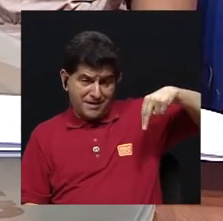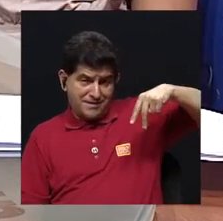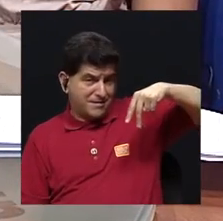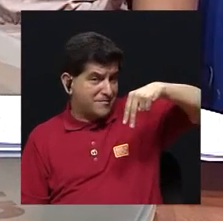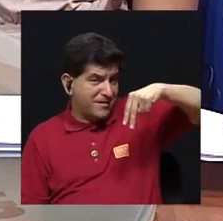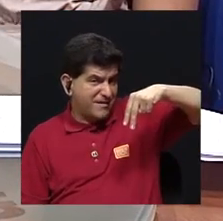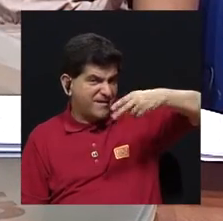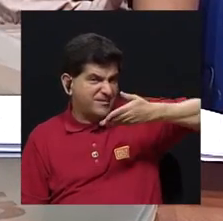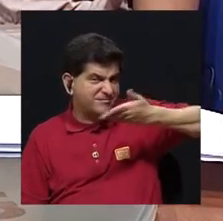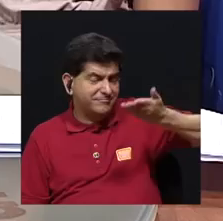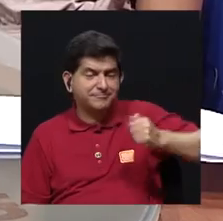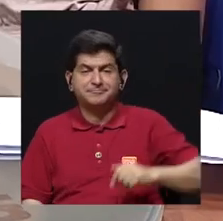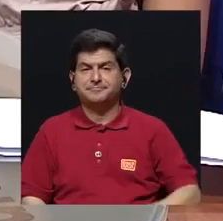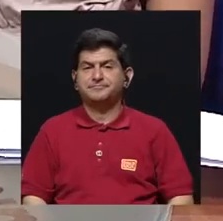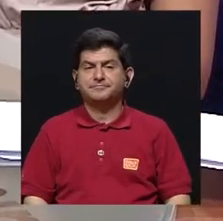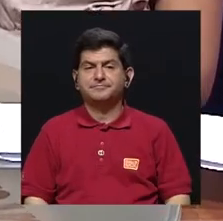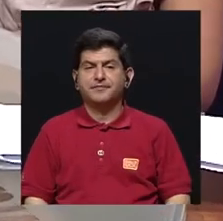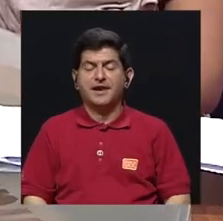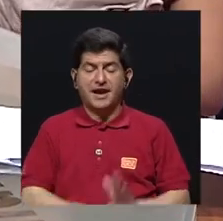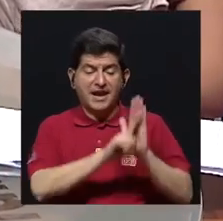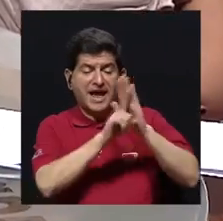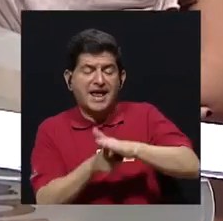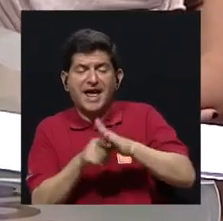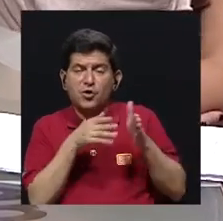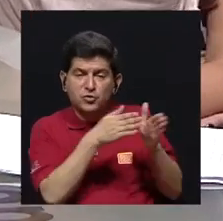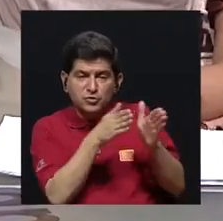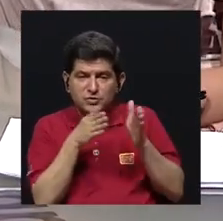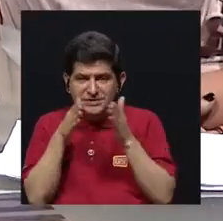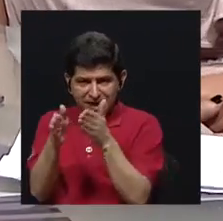fue para el acoso callejero,